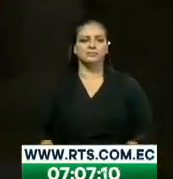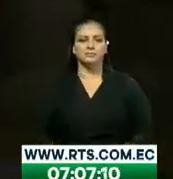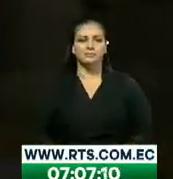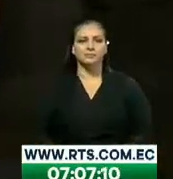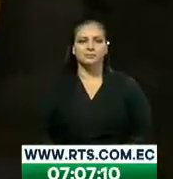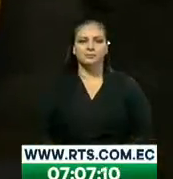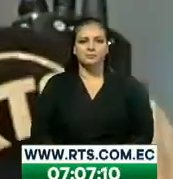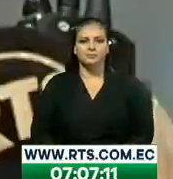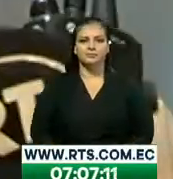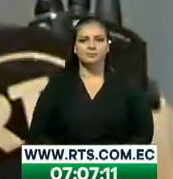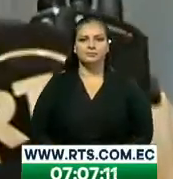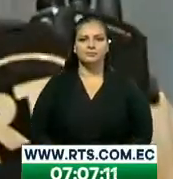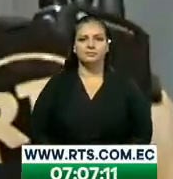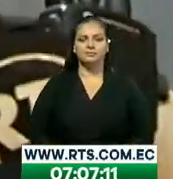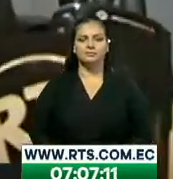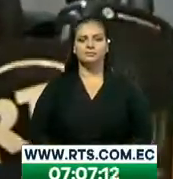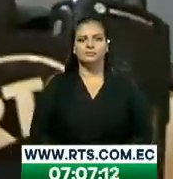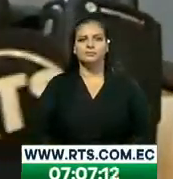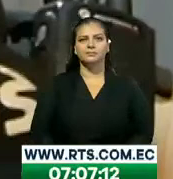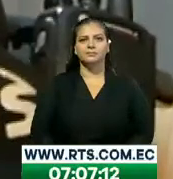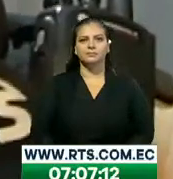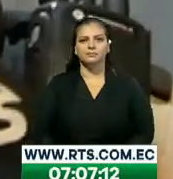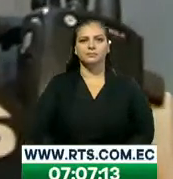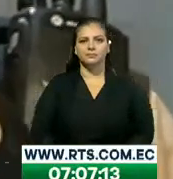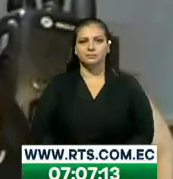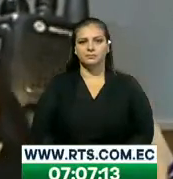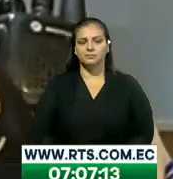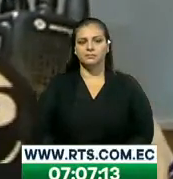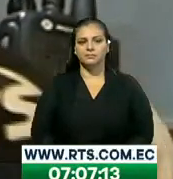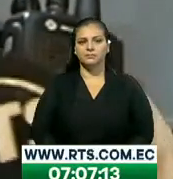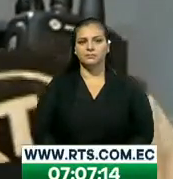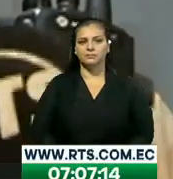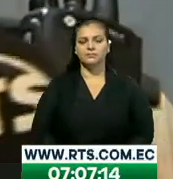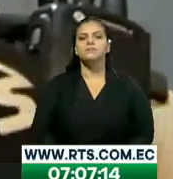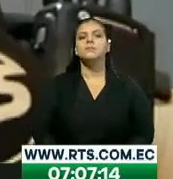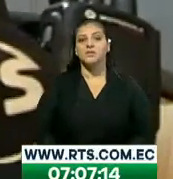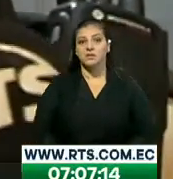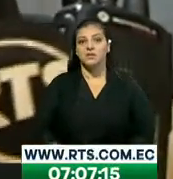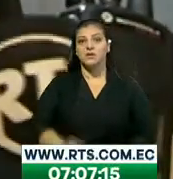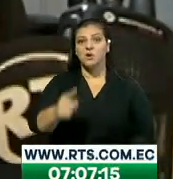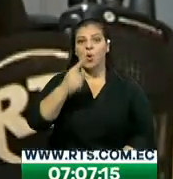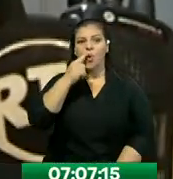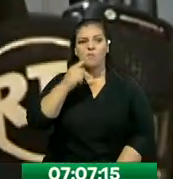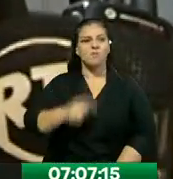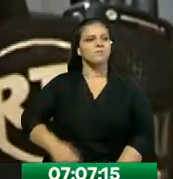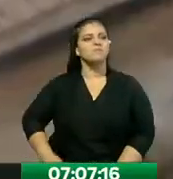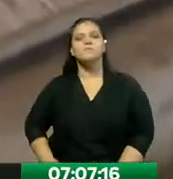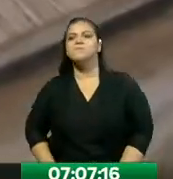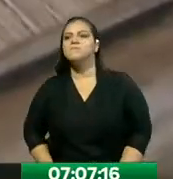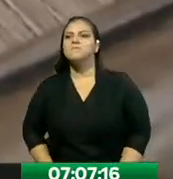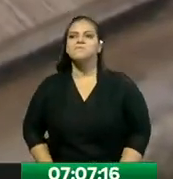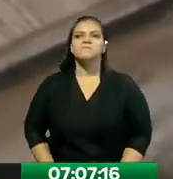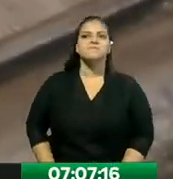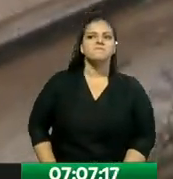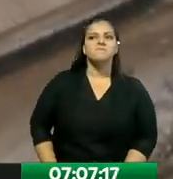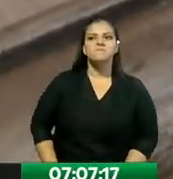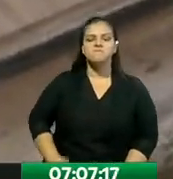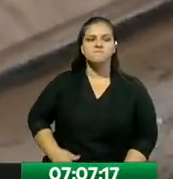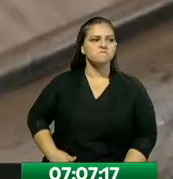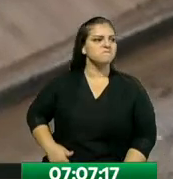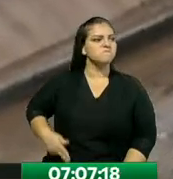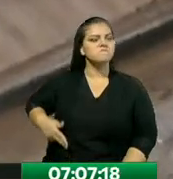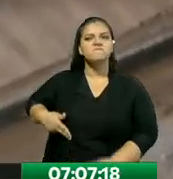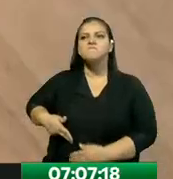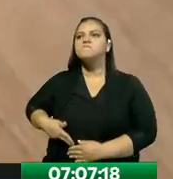la unidad. El señor amedrentó a un señor guardia apuntándolo con un arma de fuego para poder ingresar al bus. Arriba en el